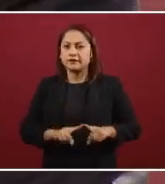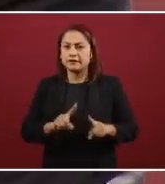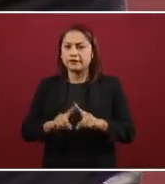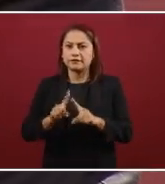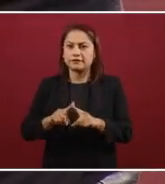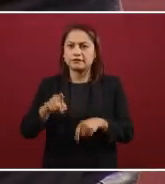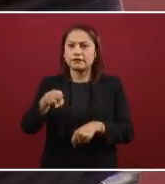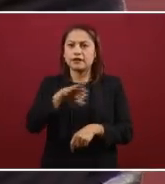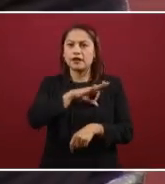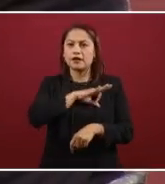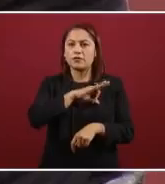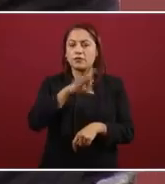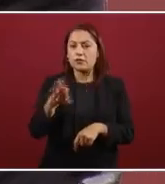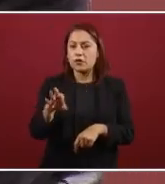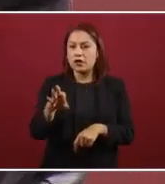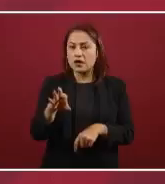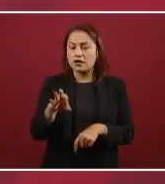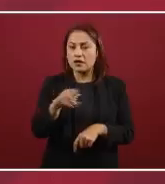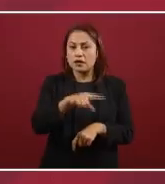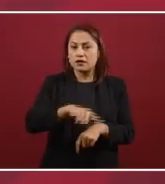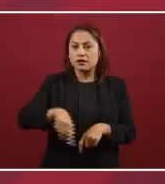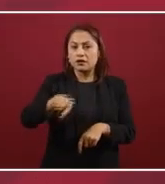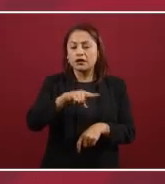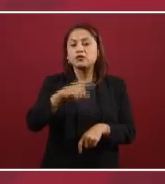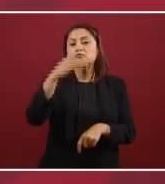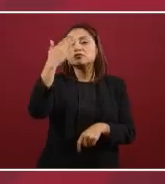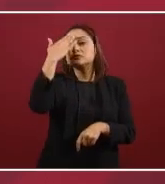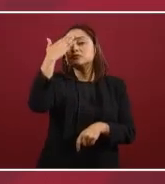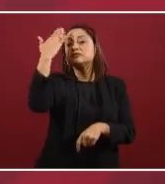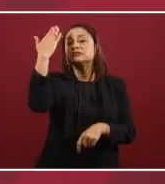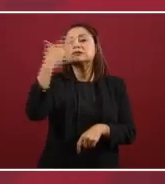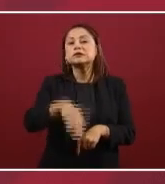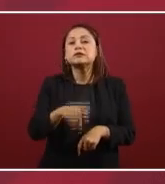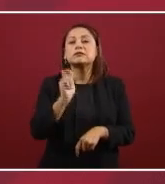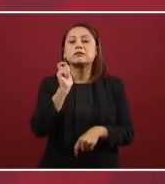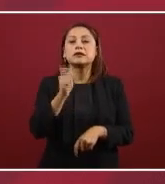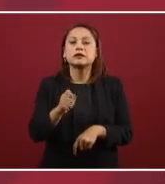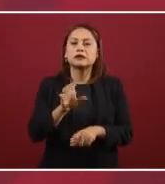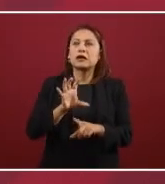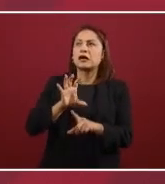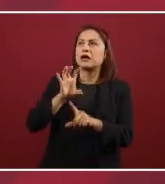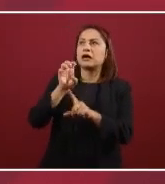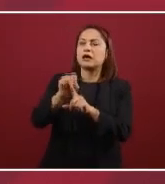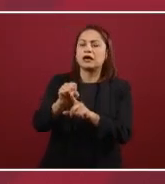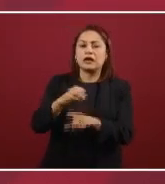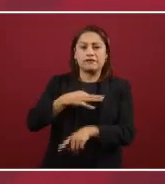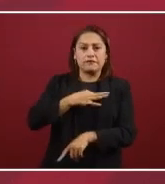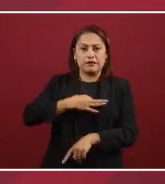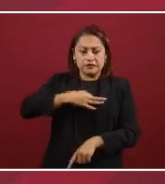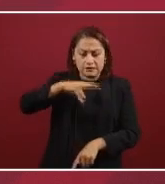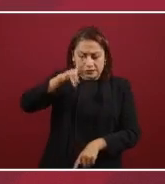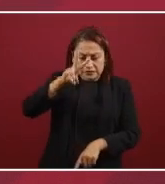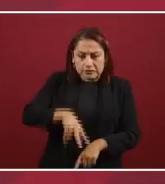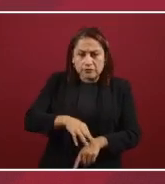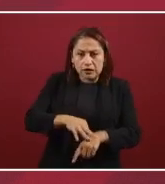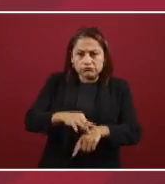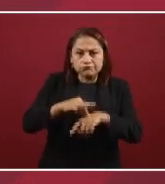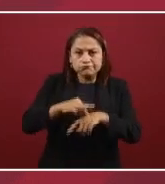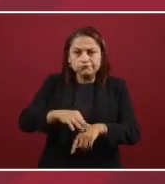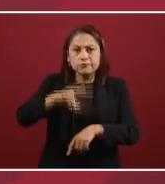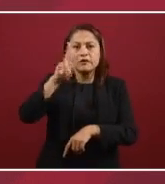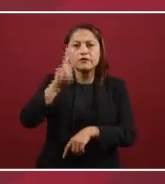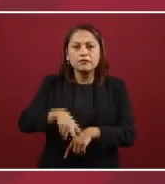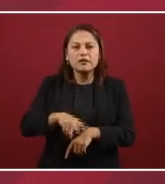convencer de que la verdadera felicidad pues tiene que ver